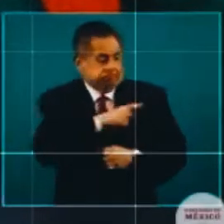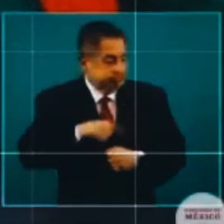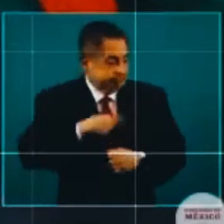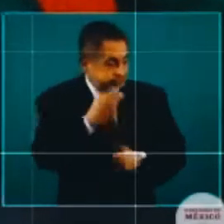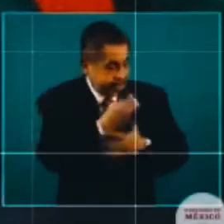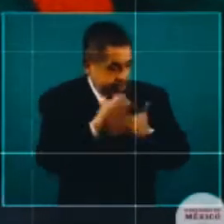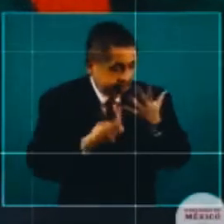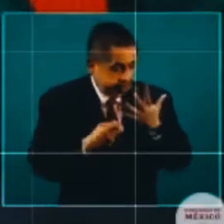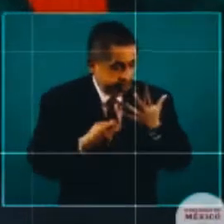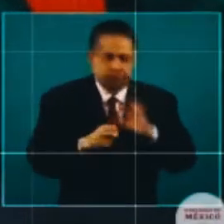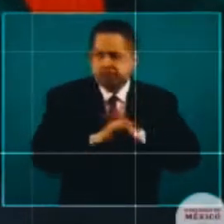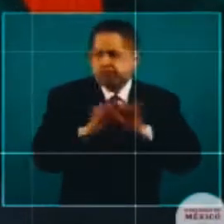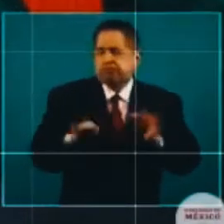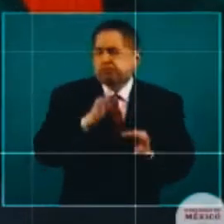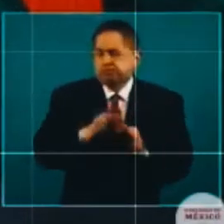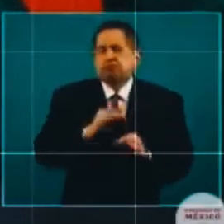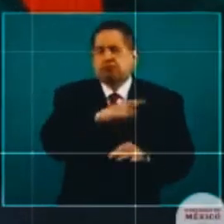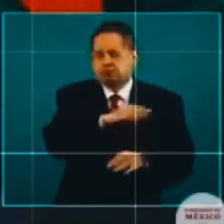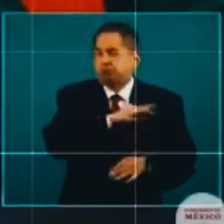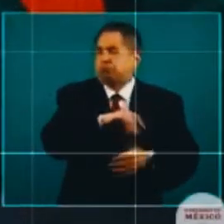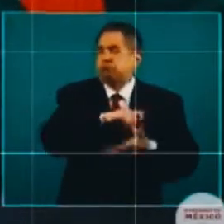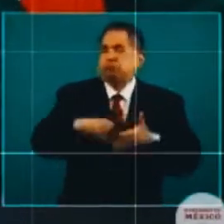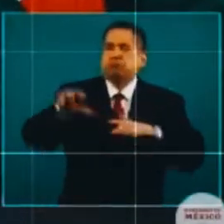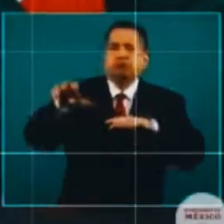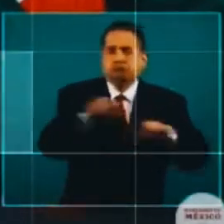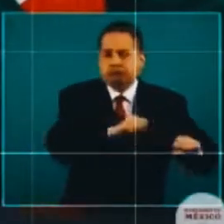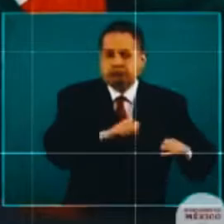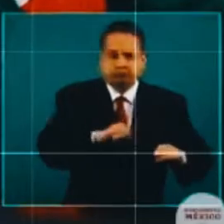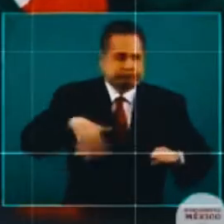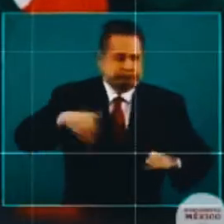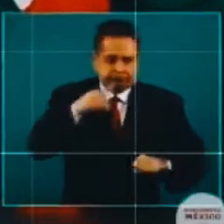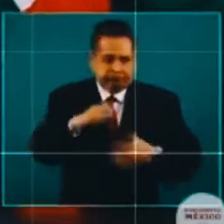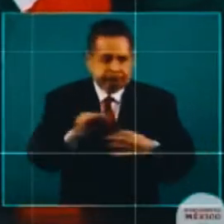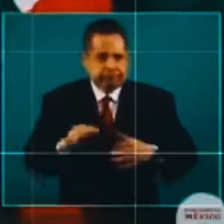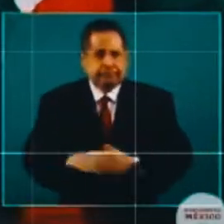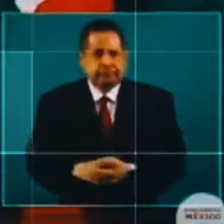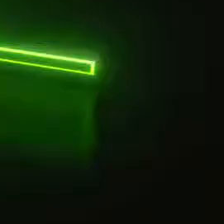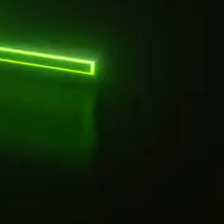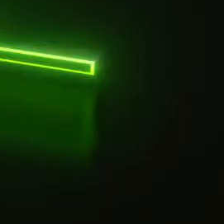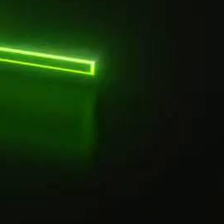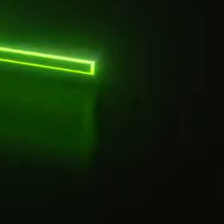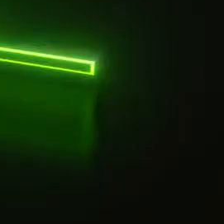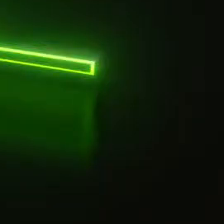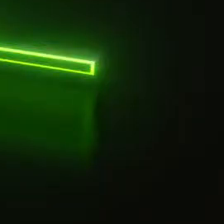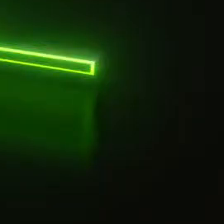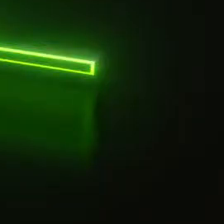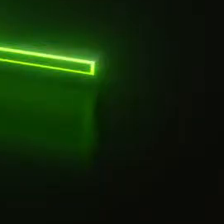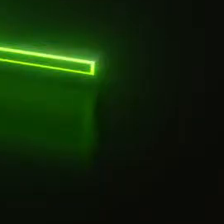tener, que son estos cinco que acabo de señalar. Y agradecemos mucho tanto a la...